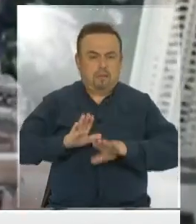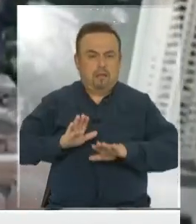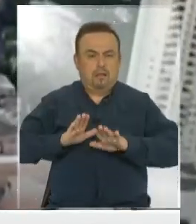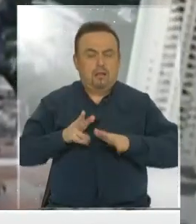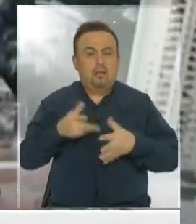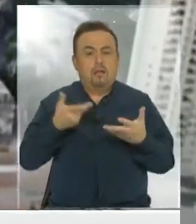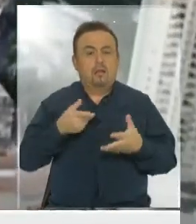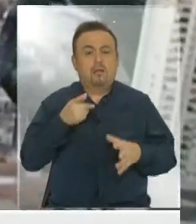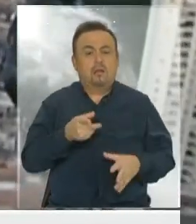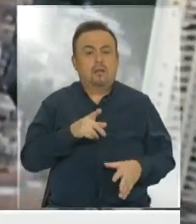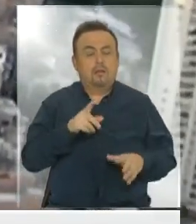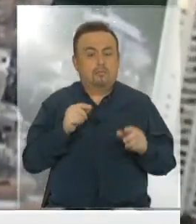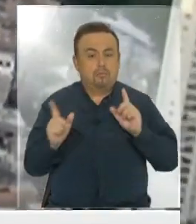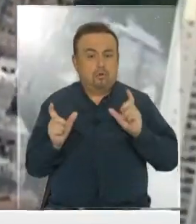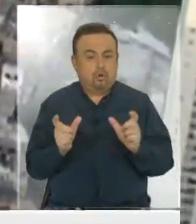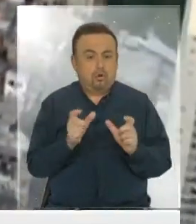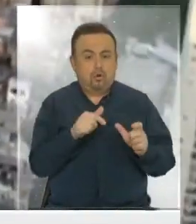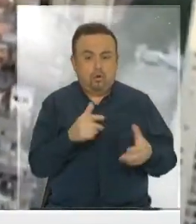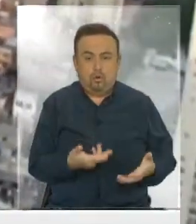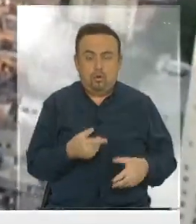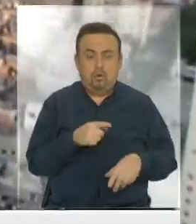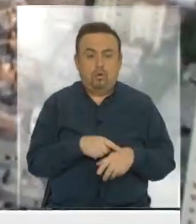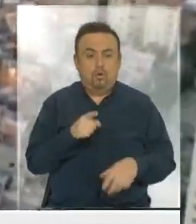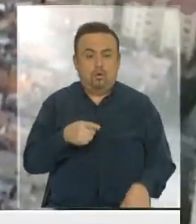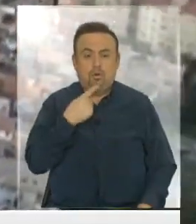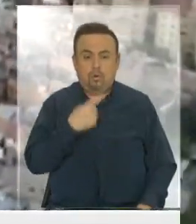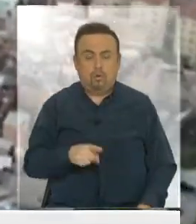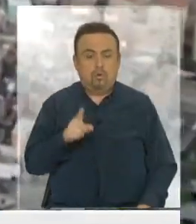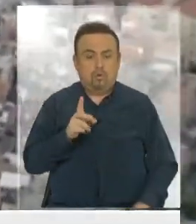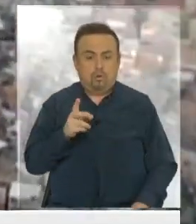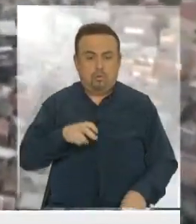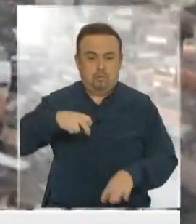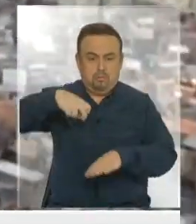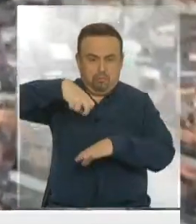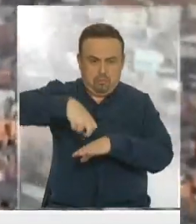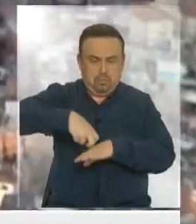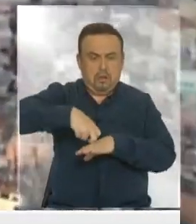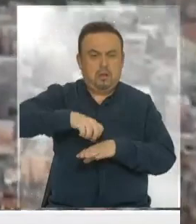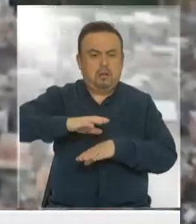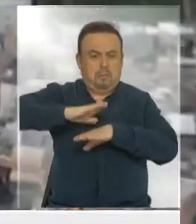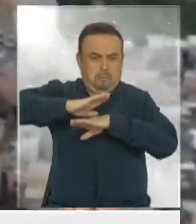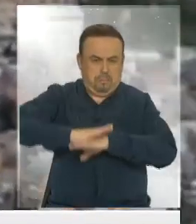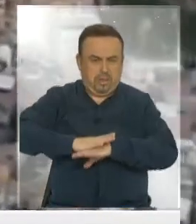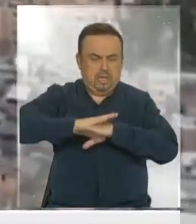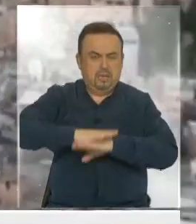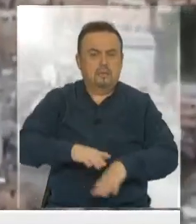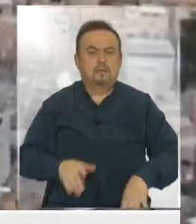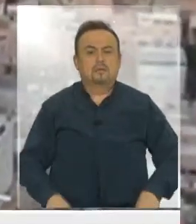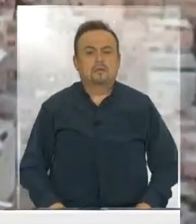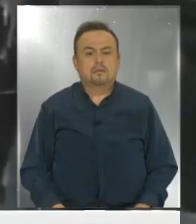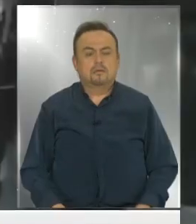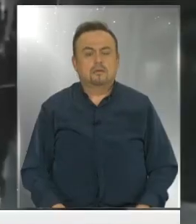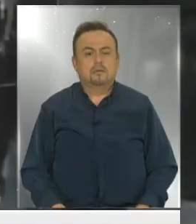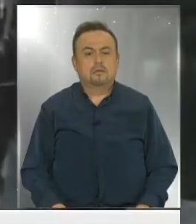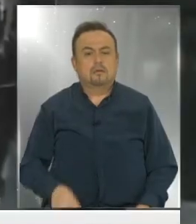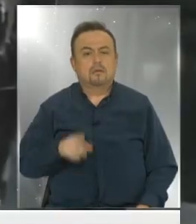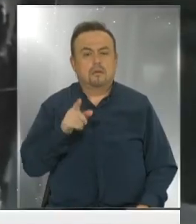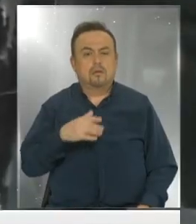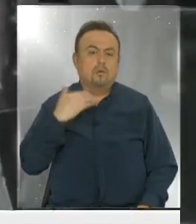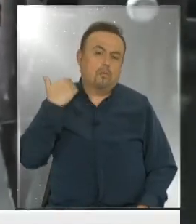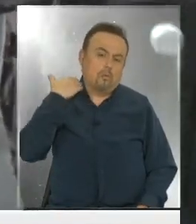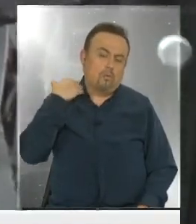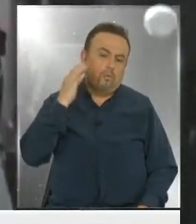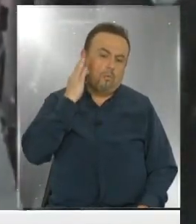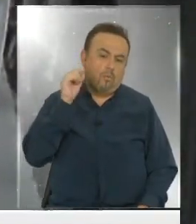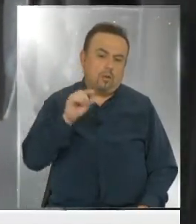inmovilizarla durante un operativo. En un momento, el uniformado levanta su pie derecho, incluso para ejercer mayor presión con el otro sobre el cuello de